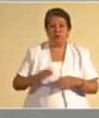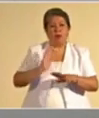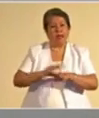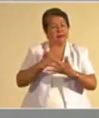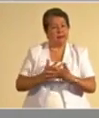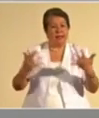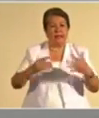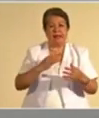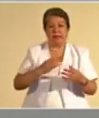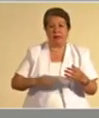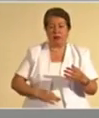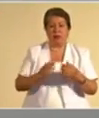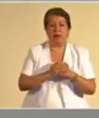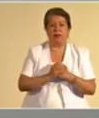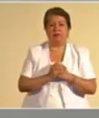grande de Toluca.